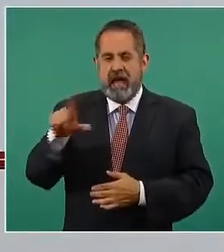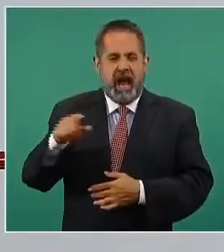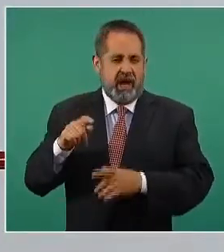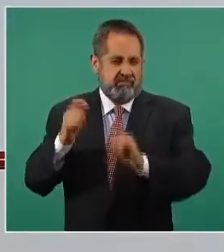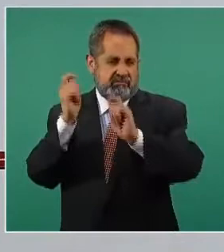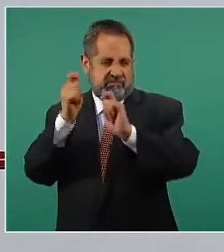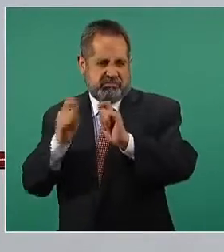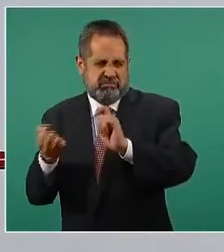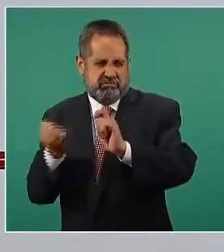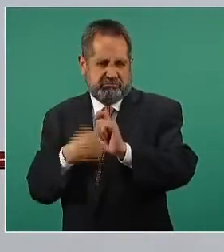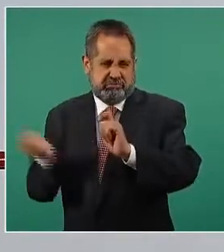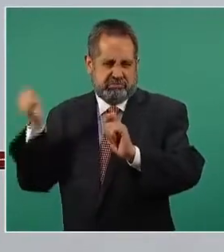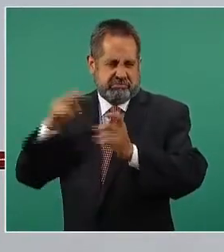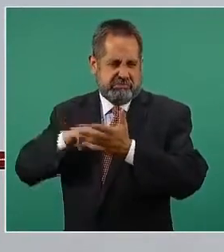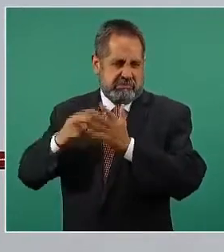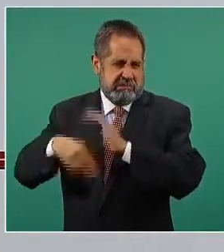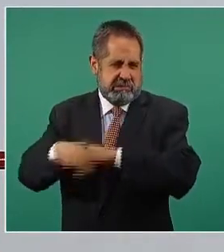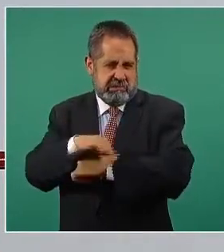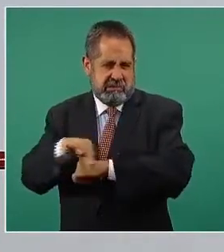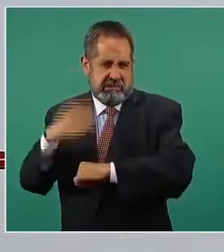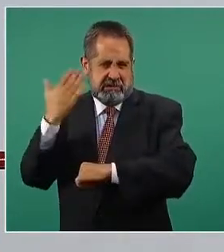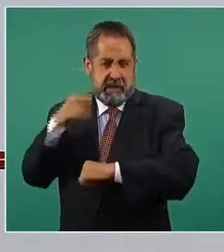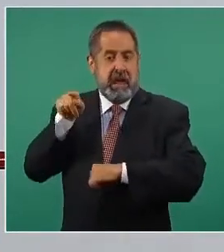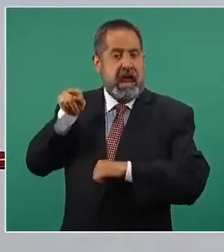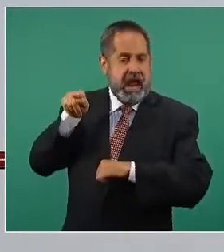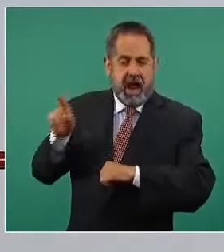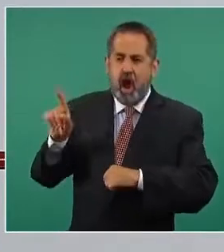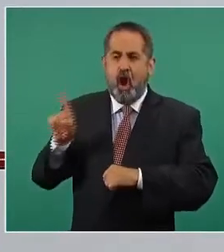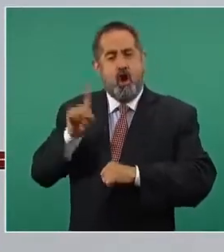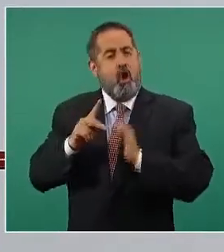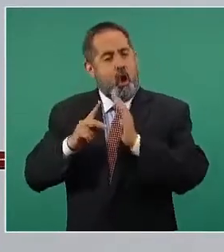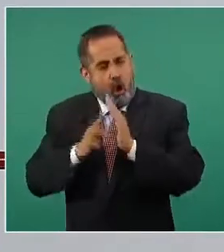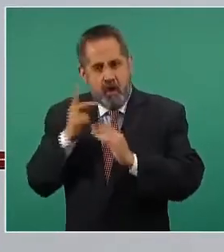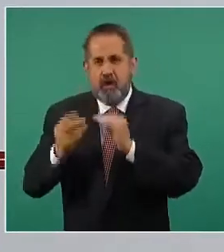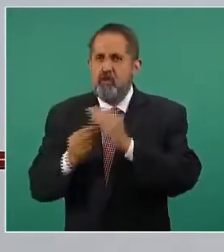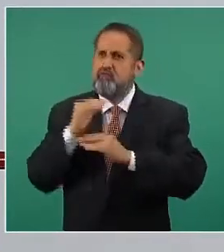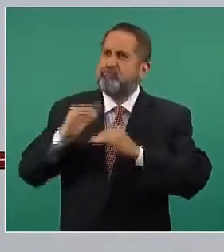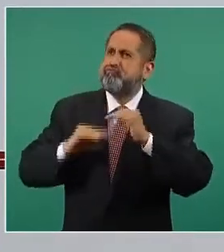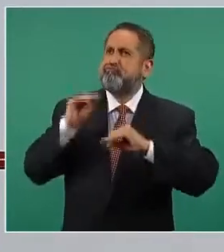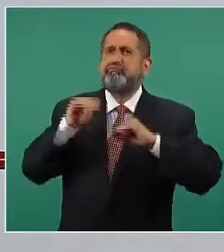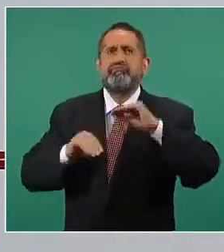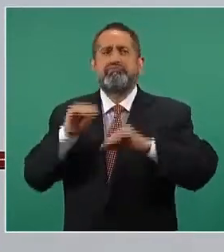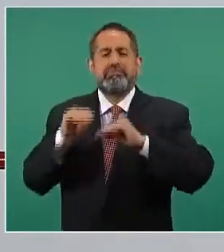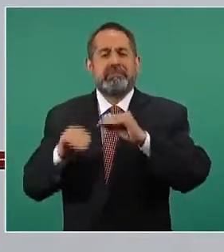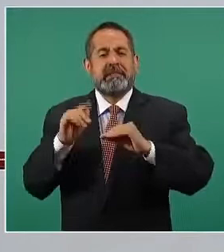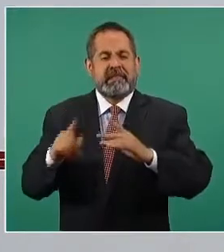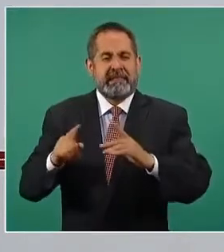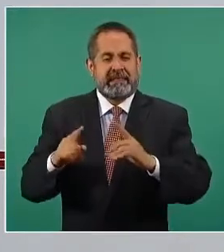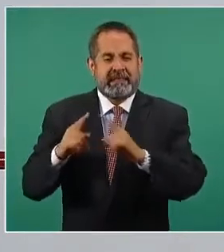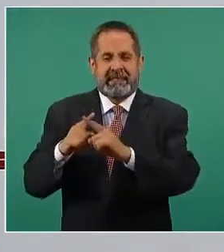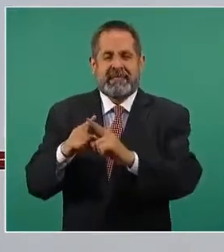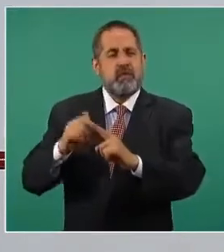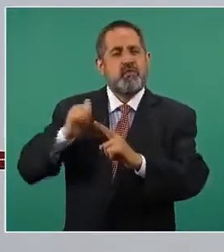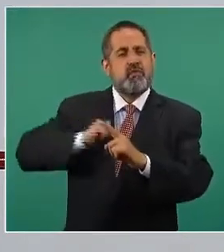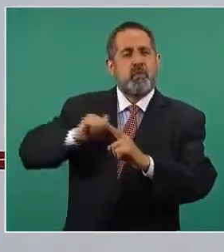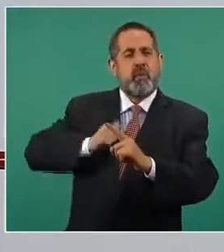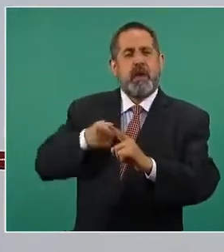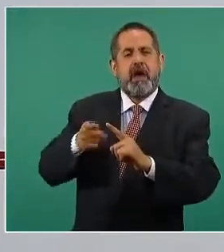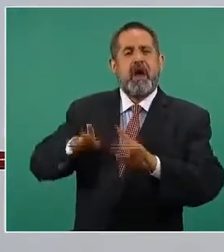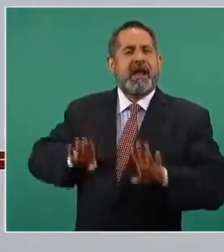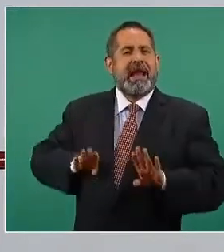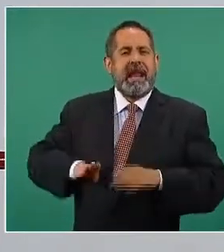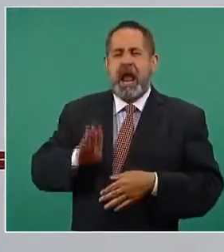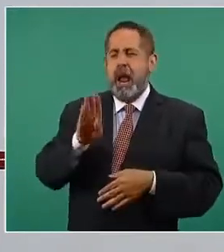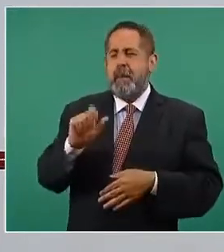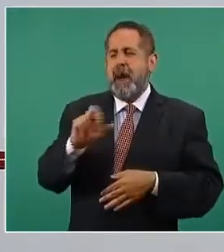escultor y arquitecto, se inició una nueva edificación que dejó de lado el barroco mexicano y